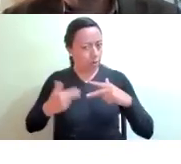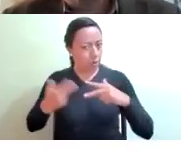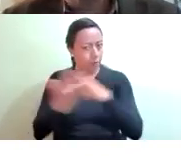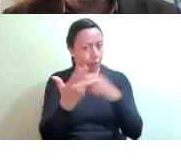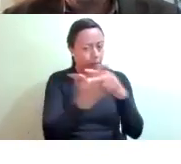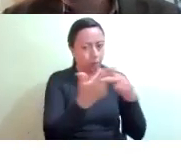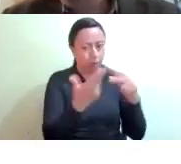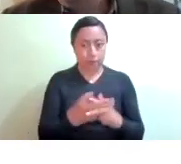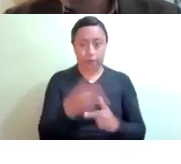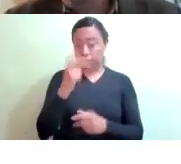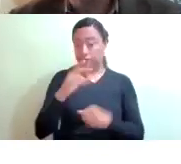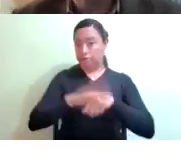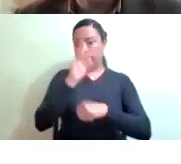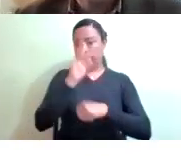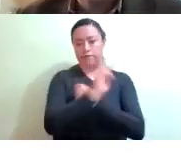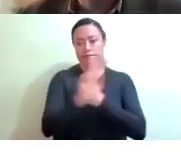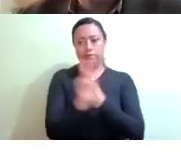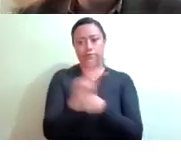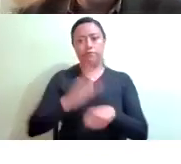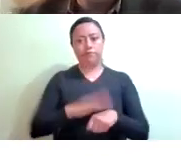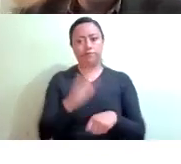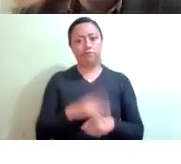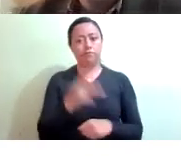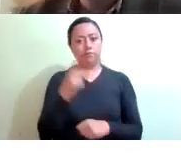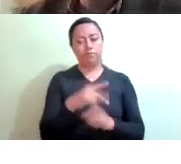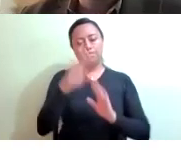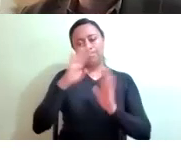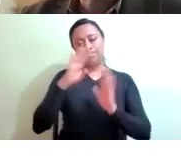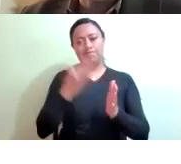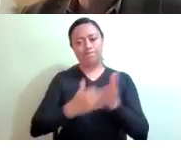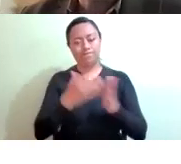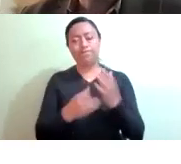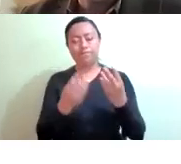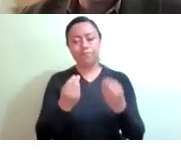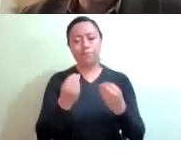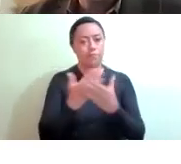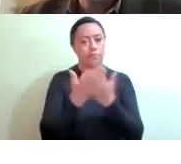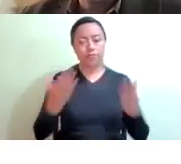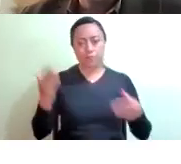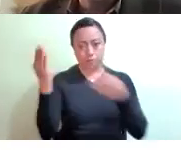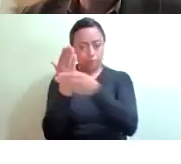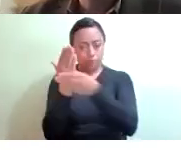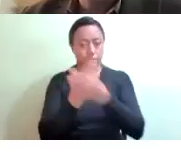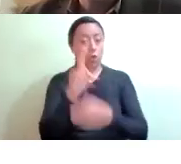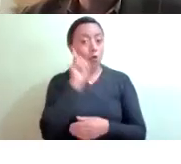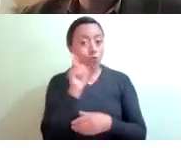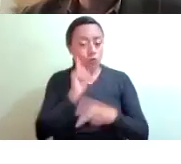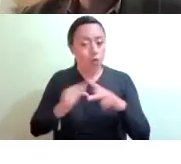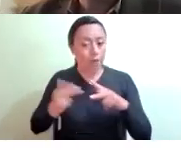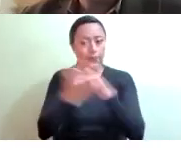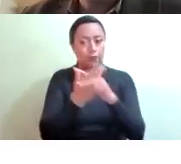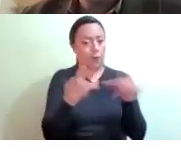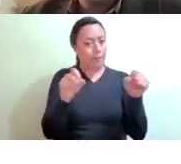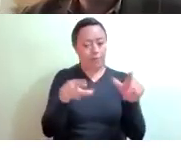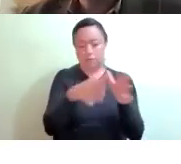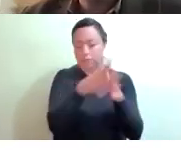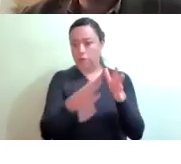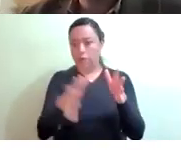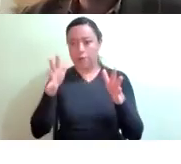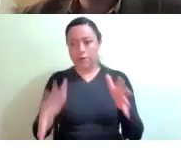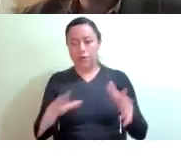país, todavía es muy bajo. Y de las carpetas de feminicidio de ese mismo periodo,